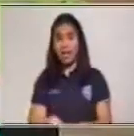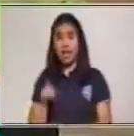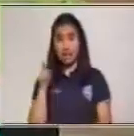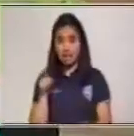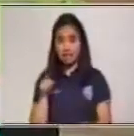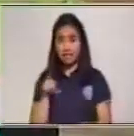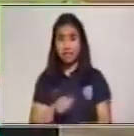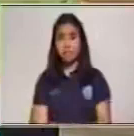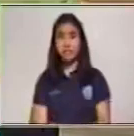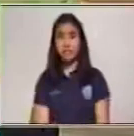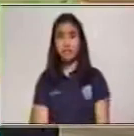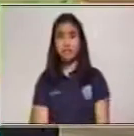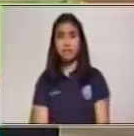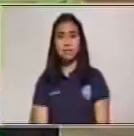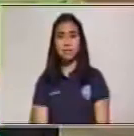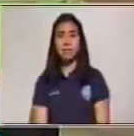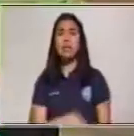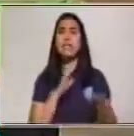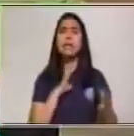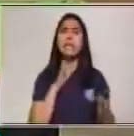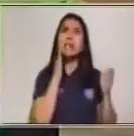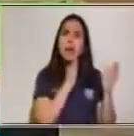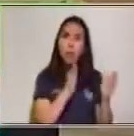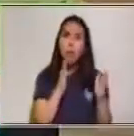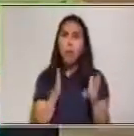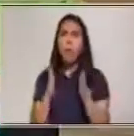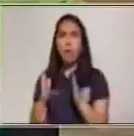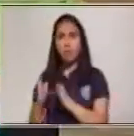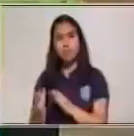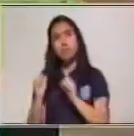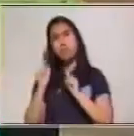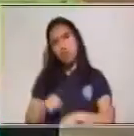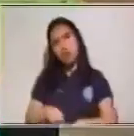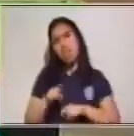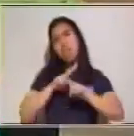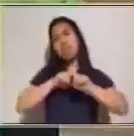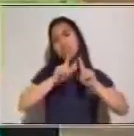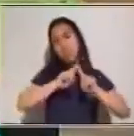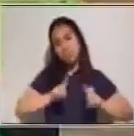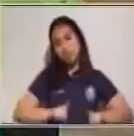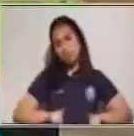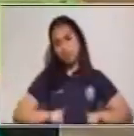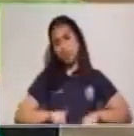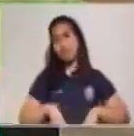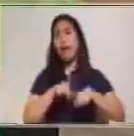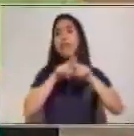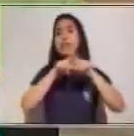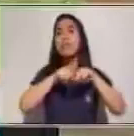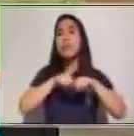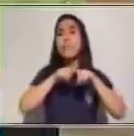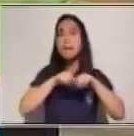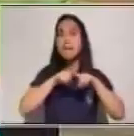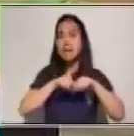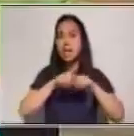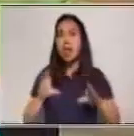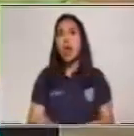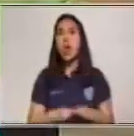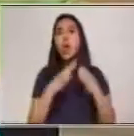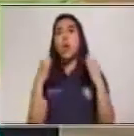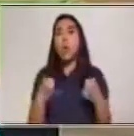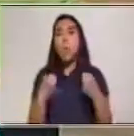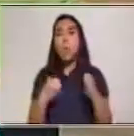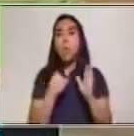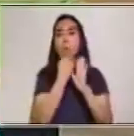de un mapa conceptual pues varía dependiendo de el esquema o de cómo tú lo